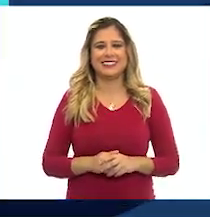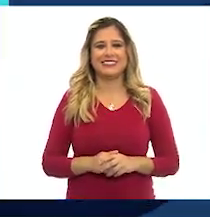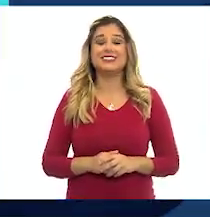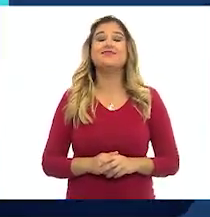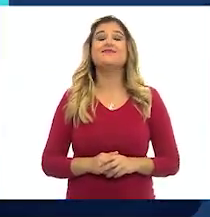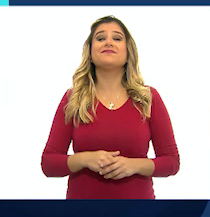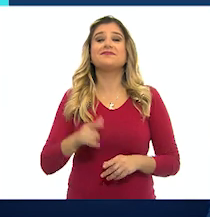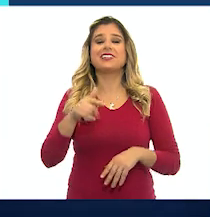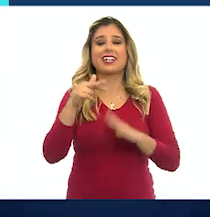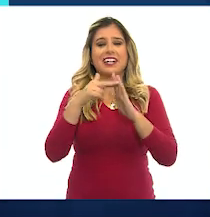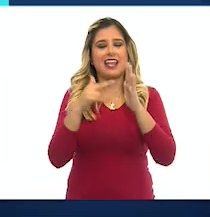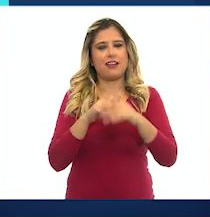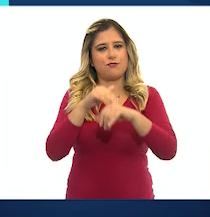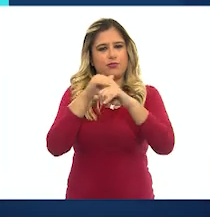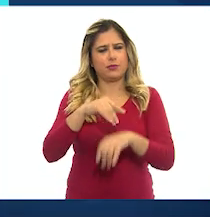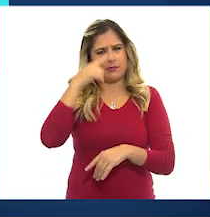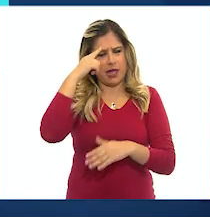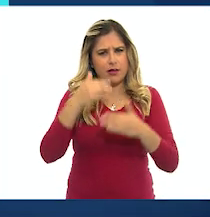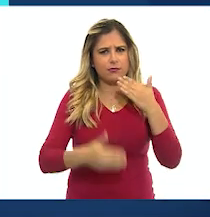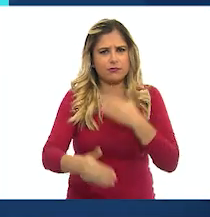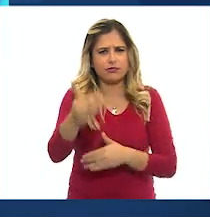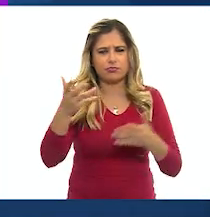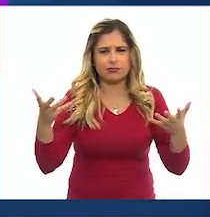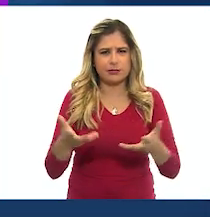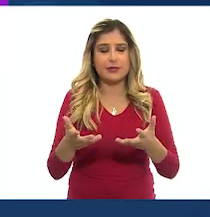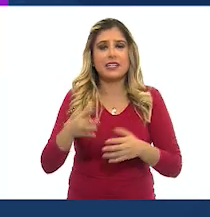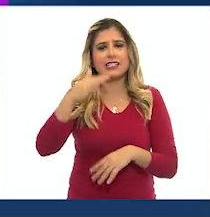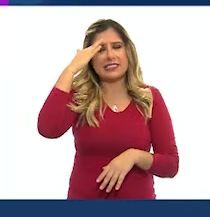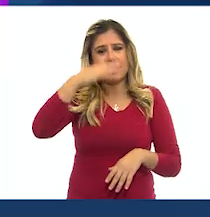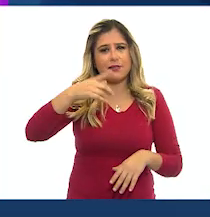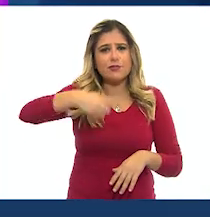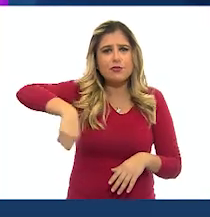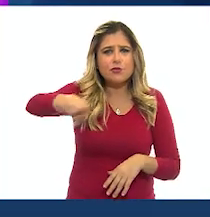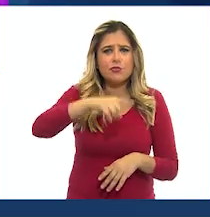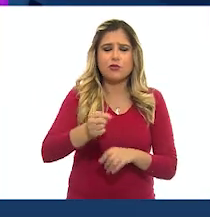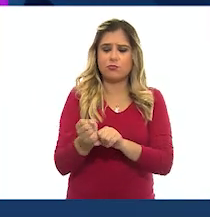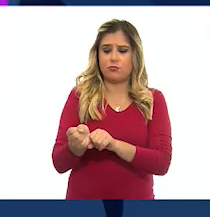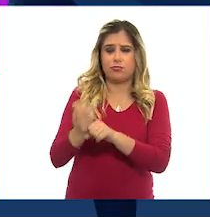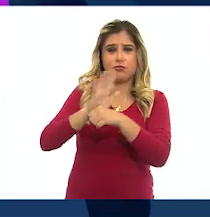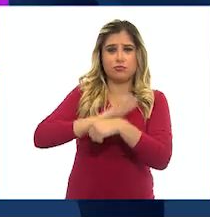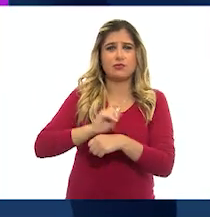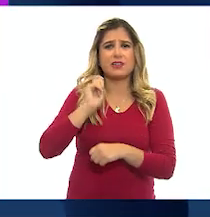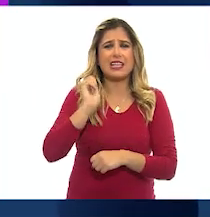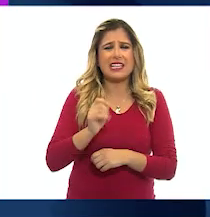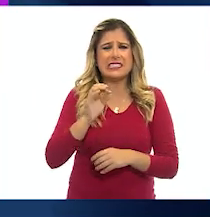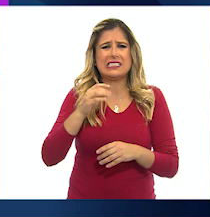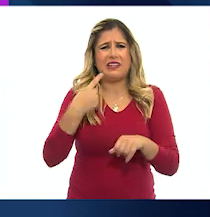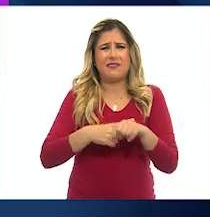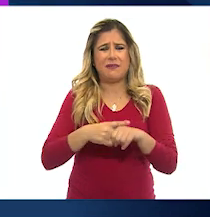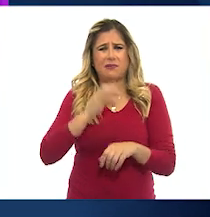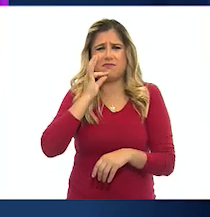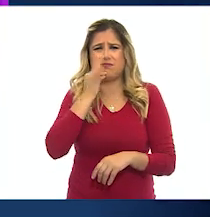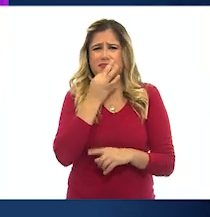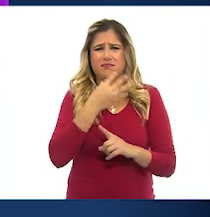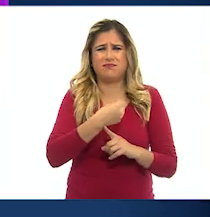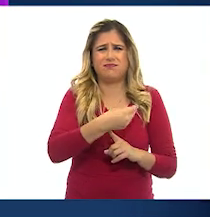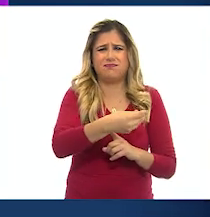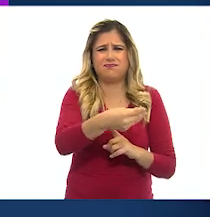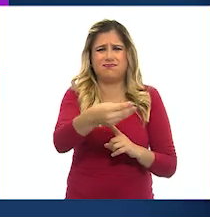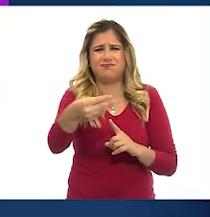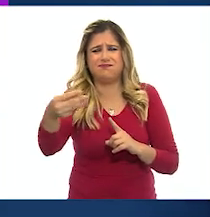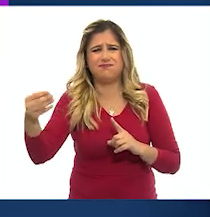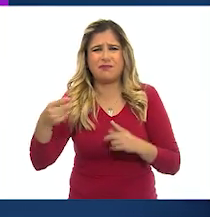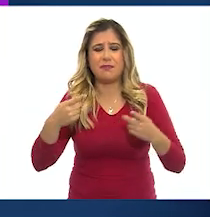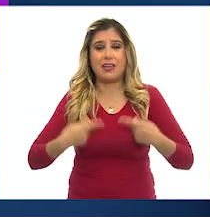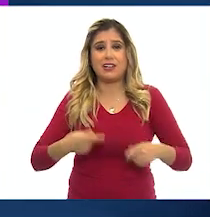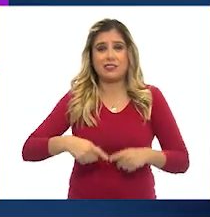Buenas prácticas para seguir adelante. Como todos sabemos, la COVID-19 es una enfermedad que se contagia muy fácilmente entre las